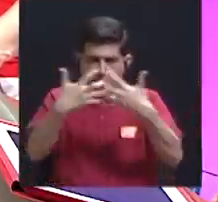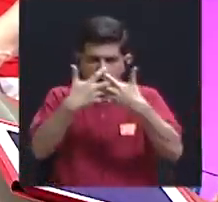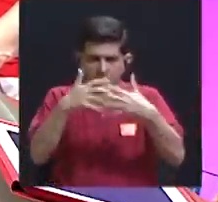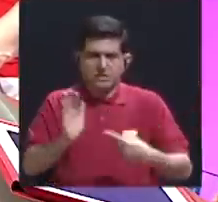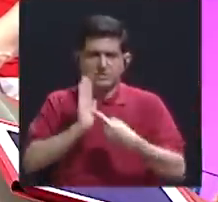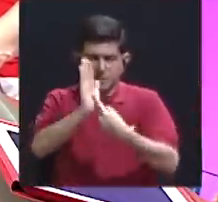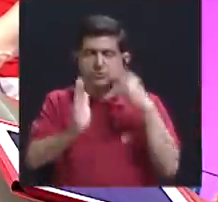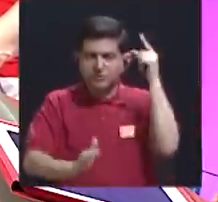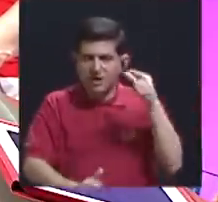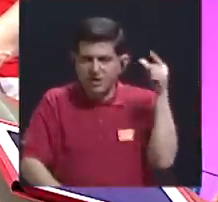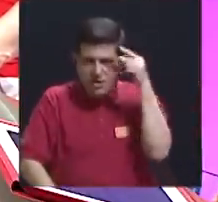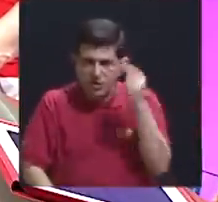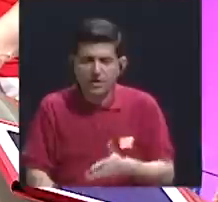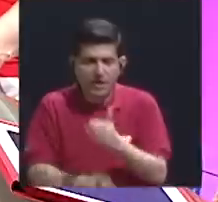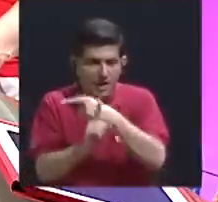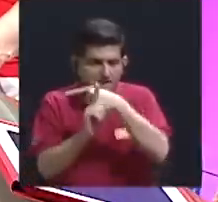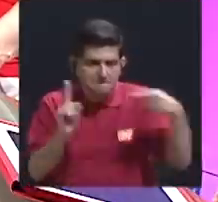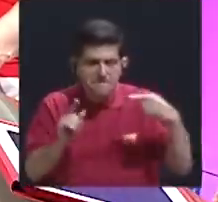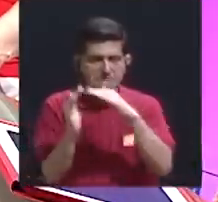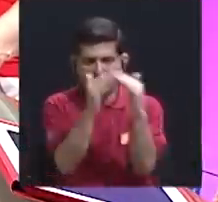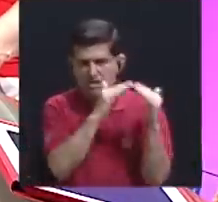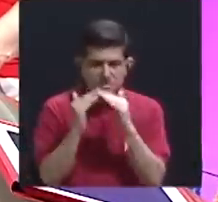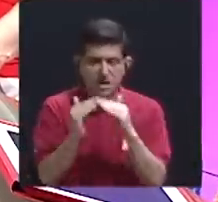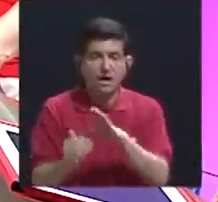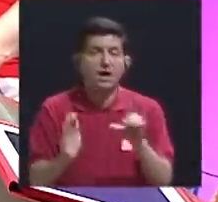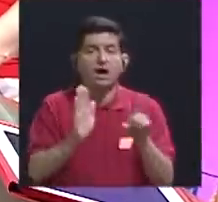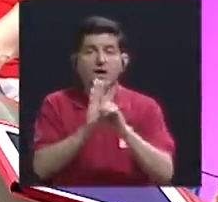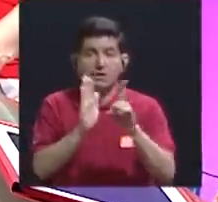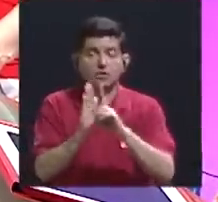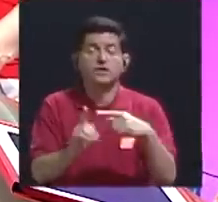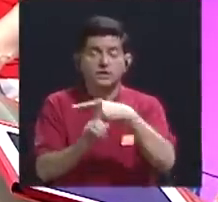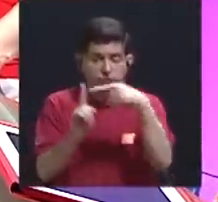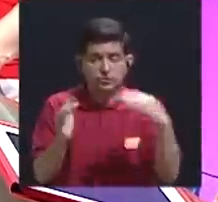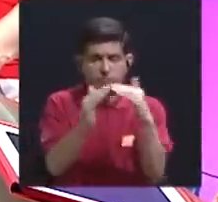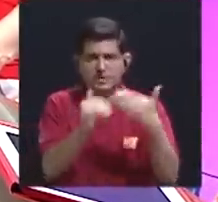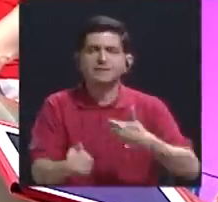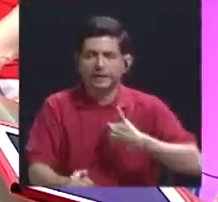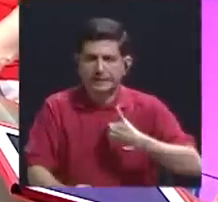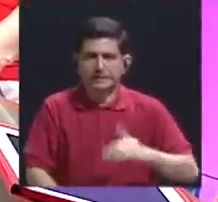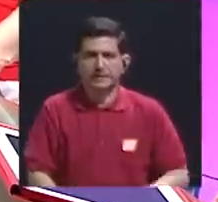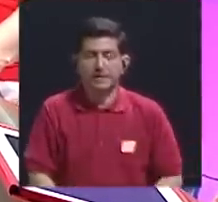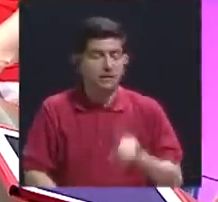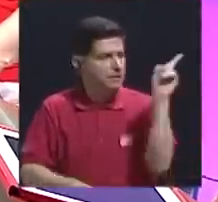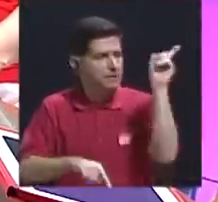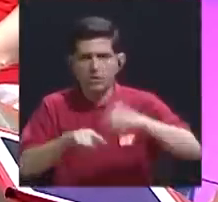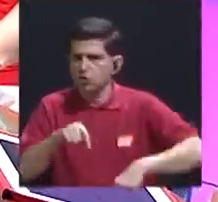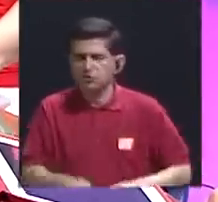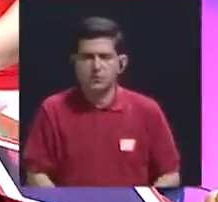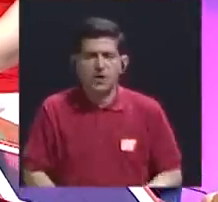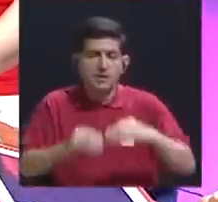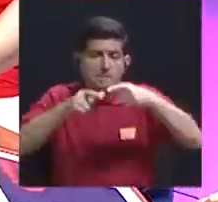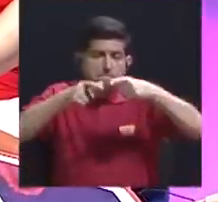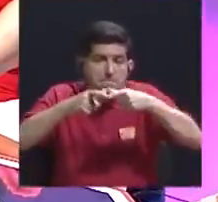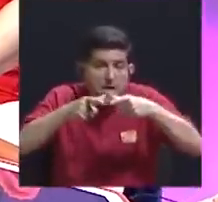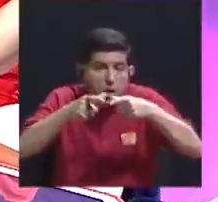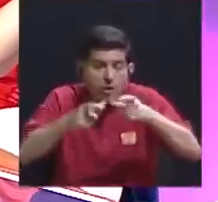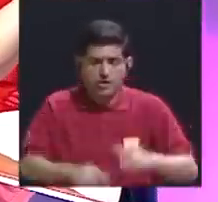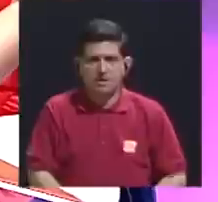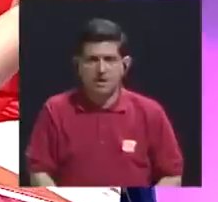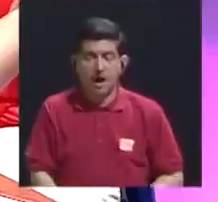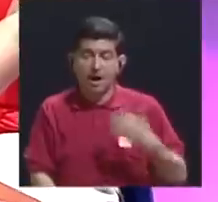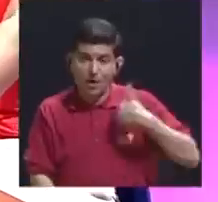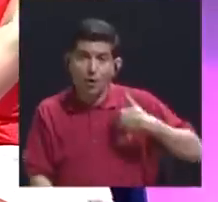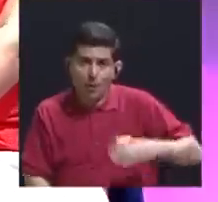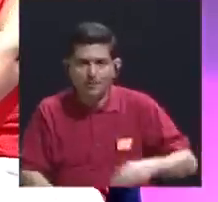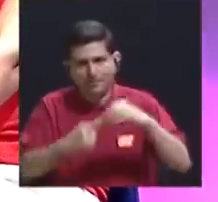por supuesto con la mitad de la población y con los derechos de esta mitad de la población y que no es posible que una minoría además